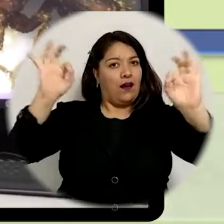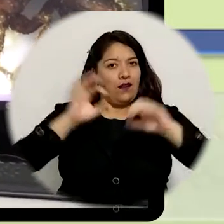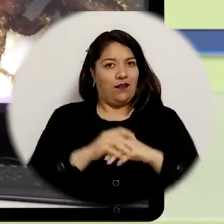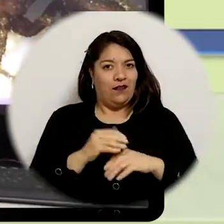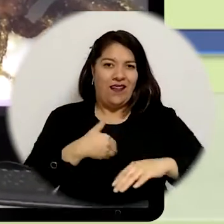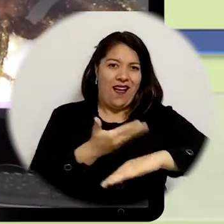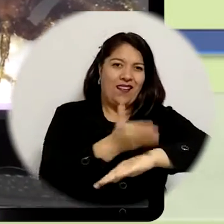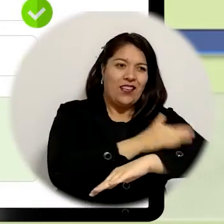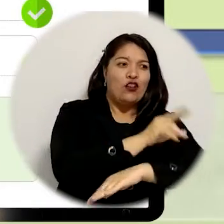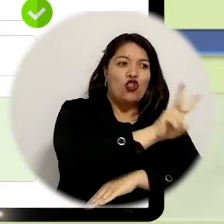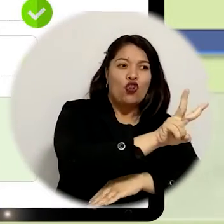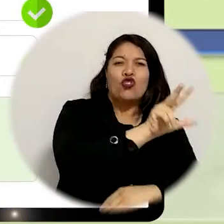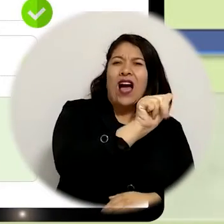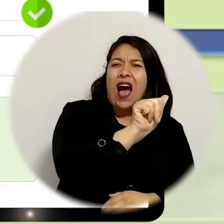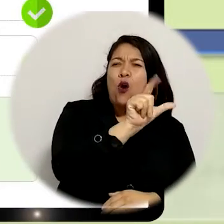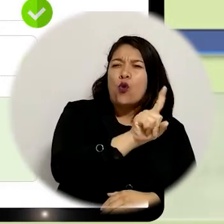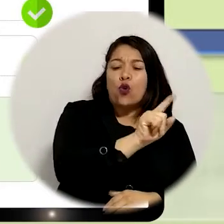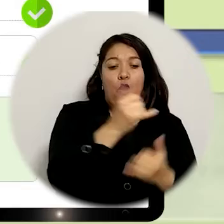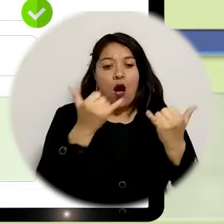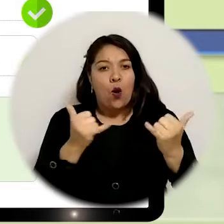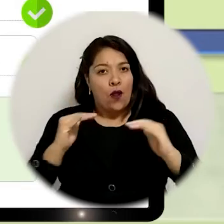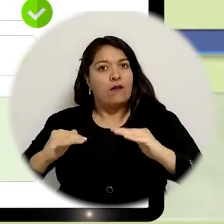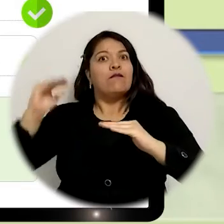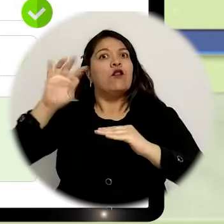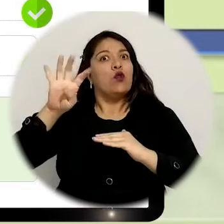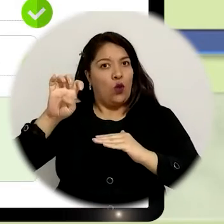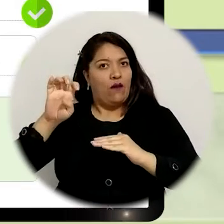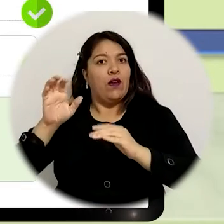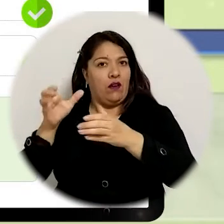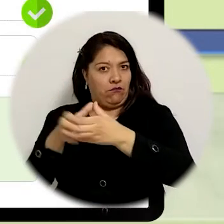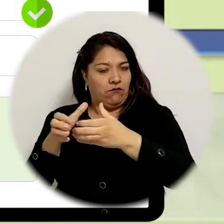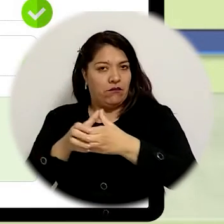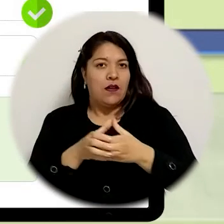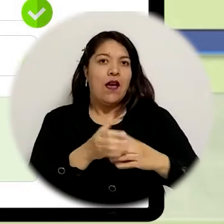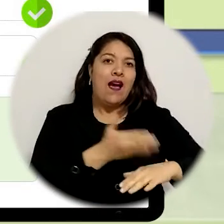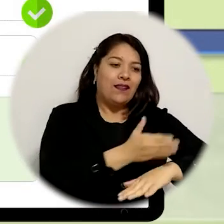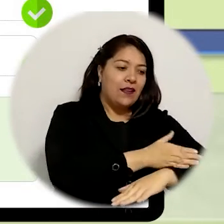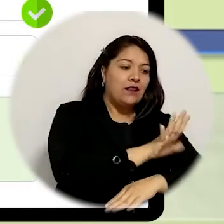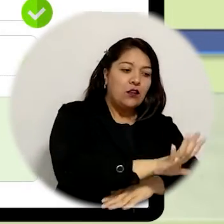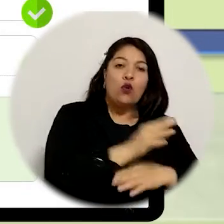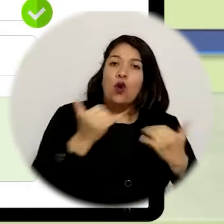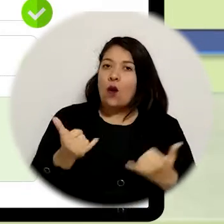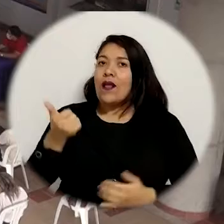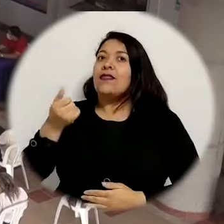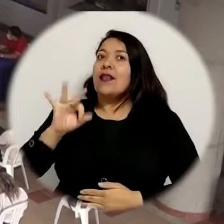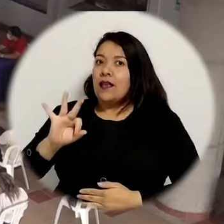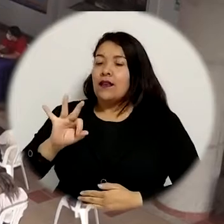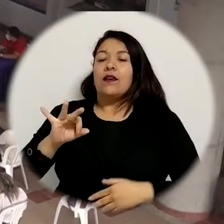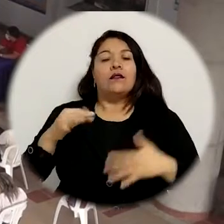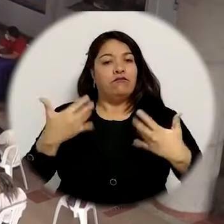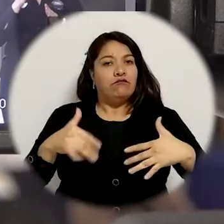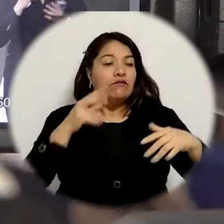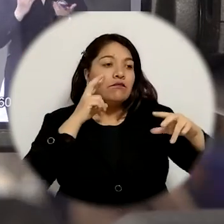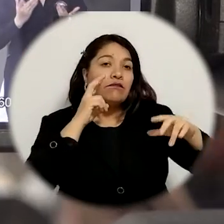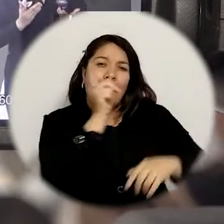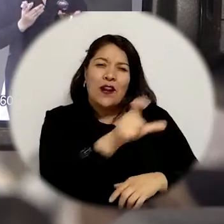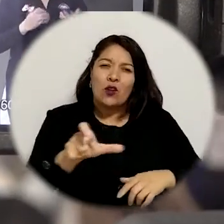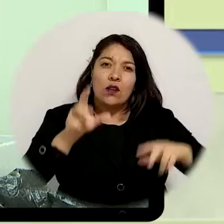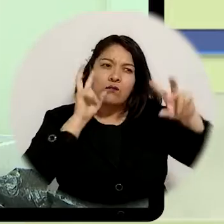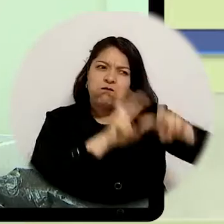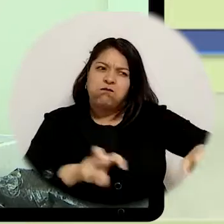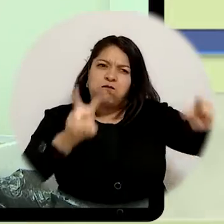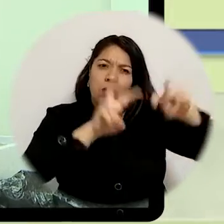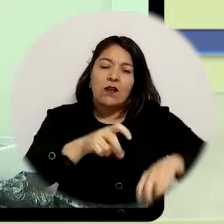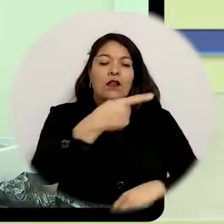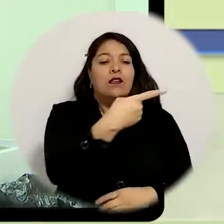Teníamos dos grupos de A1 en el 2014, hoy tenemos nueve grupos A1. Y teníamos 5A, hoy tenemos 13A. El número de investigadores también se disparó.